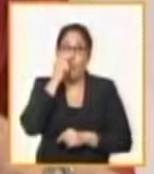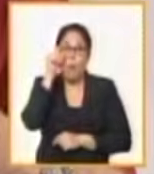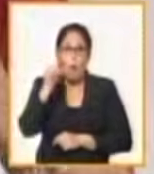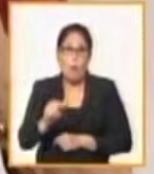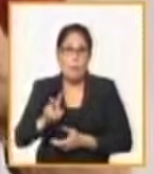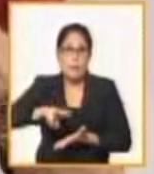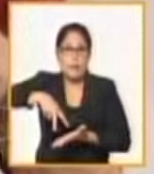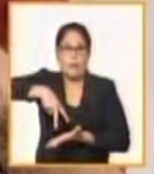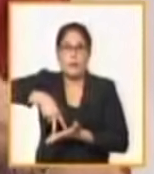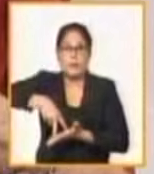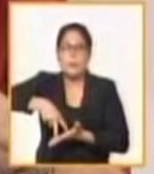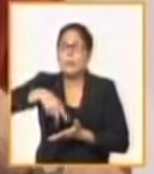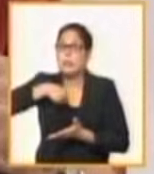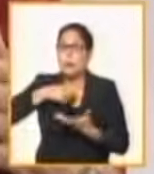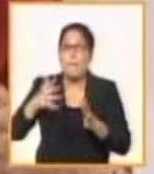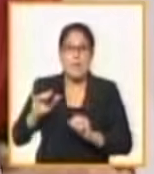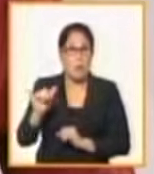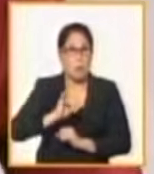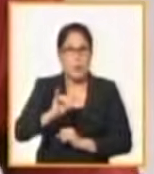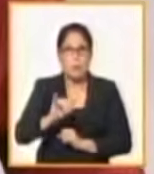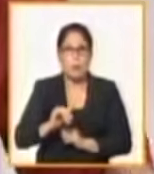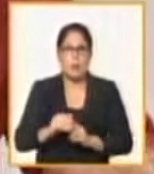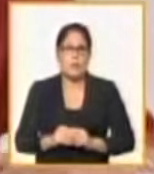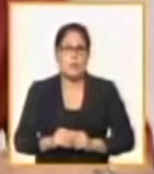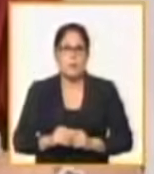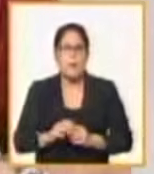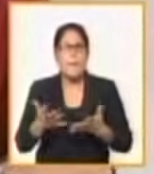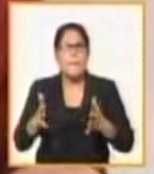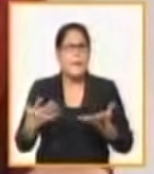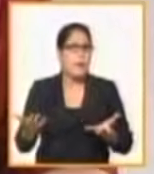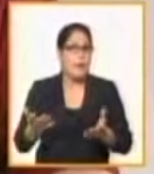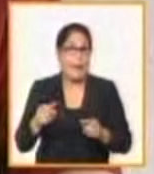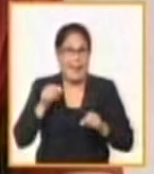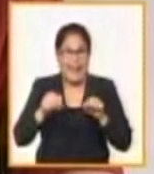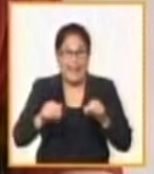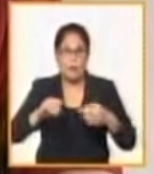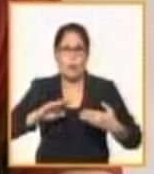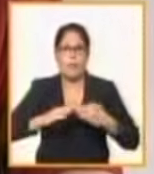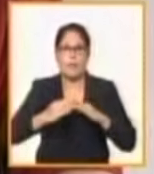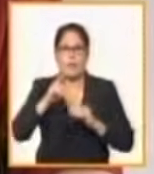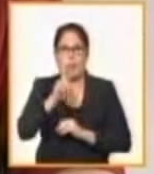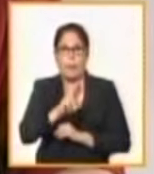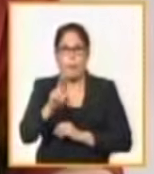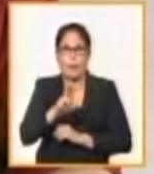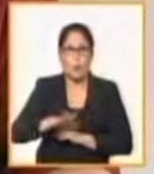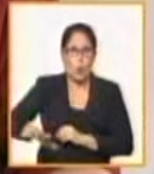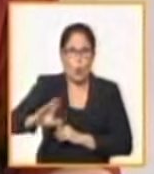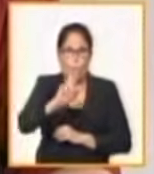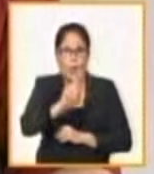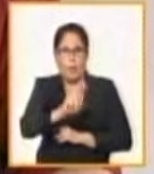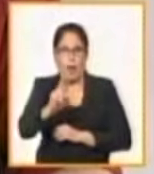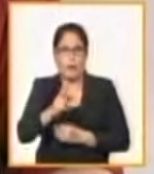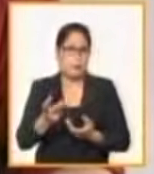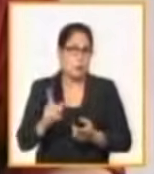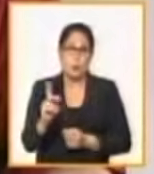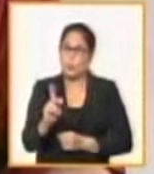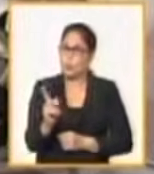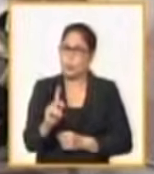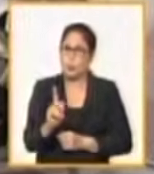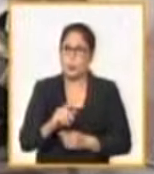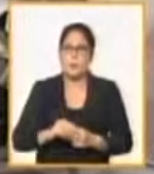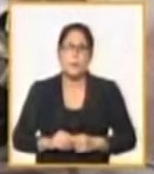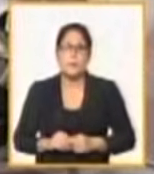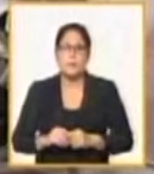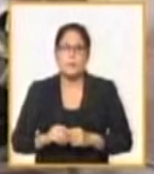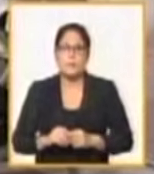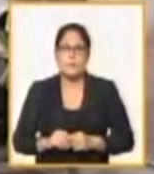levantó y atrás, y yo tengo miedo de que esto se convierta en el realismo socialista, y el realismo socialista